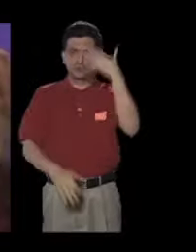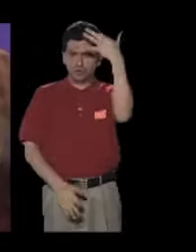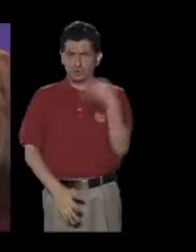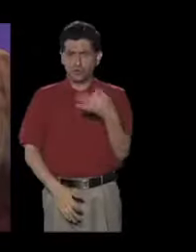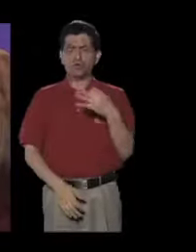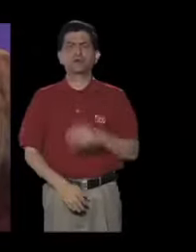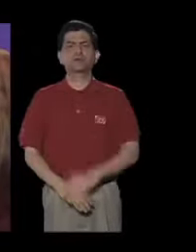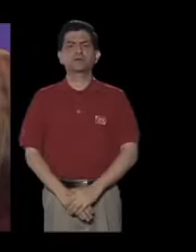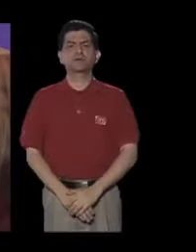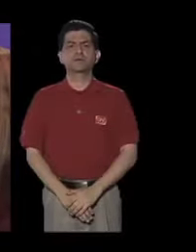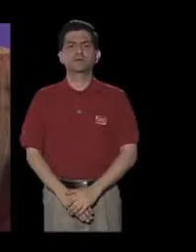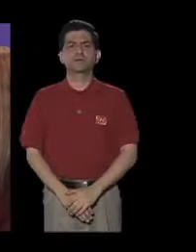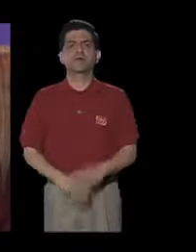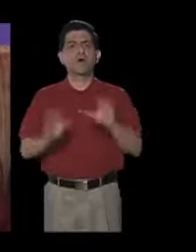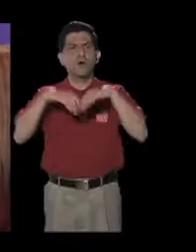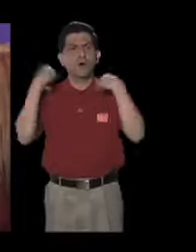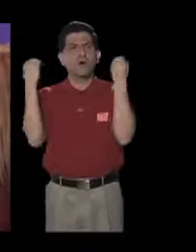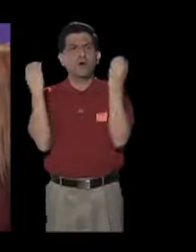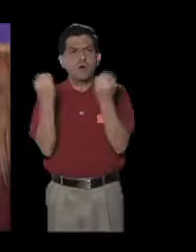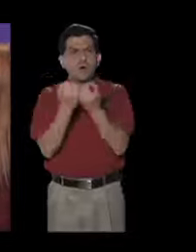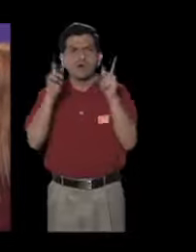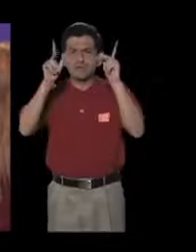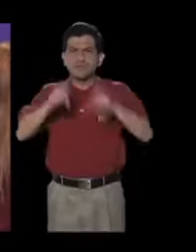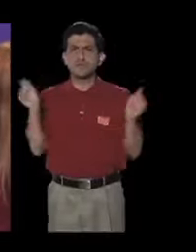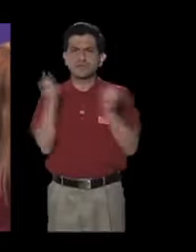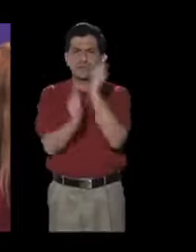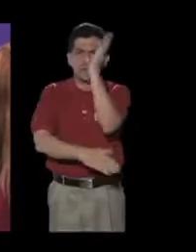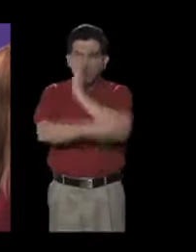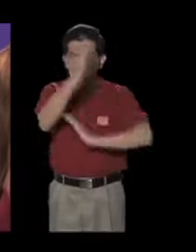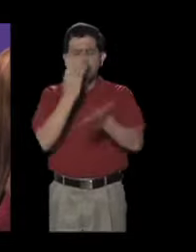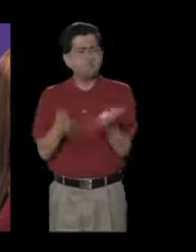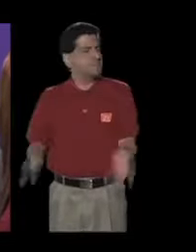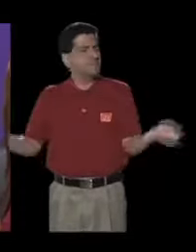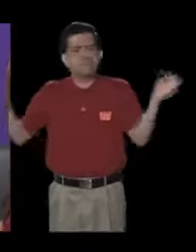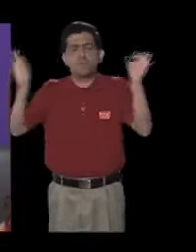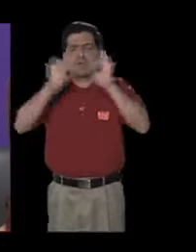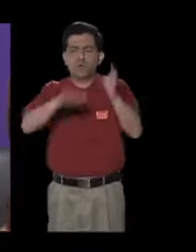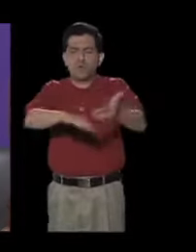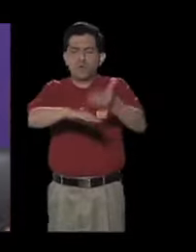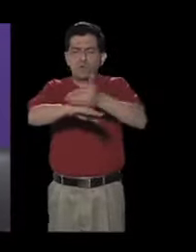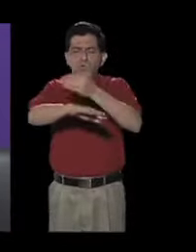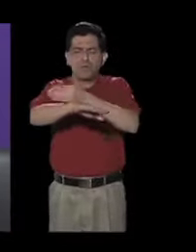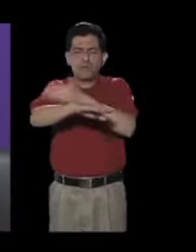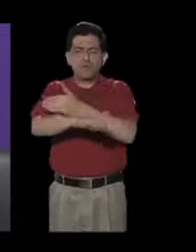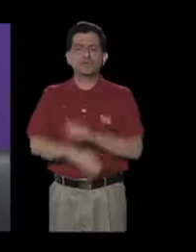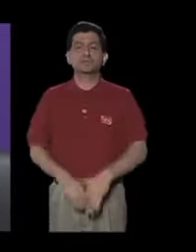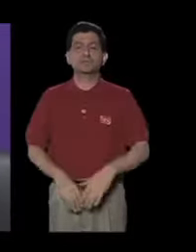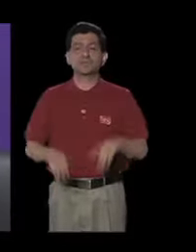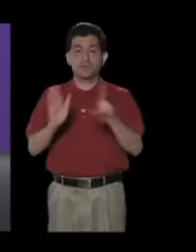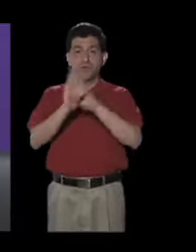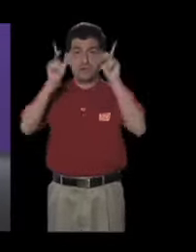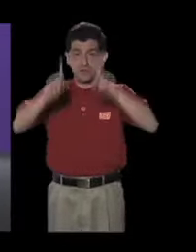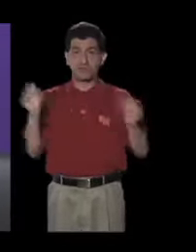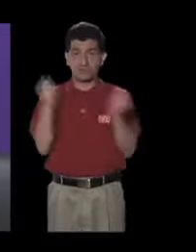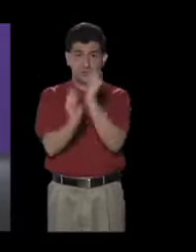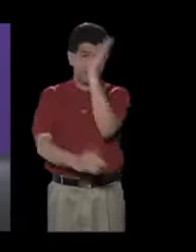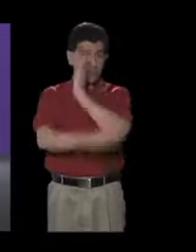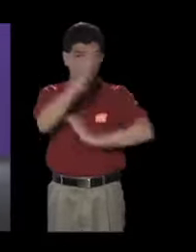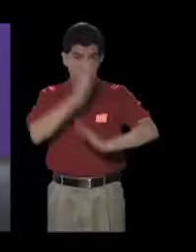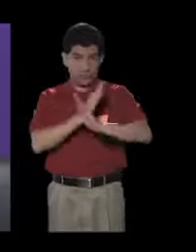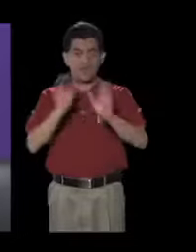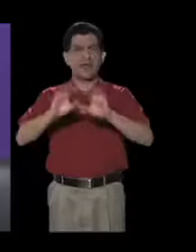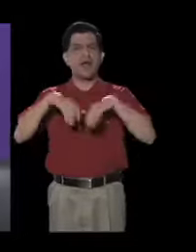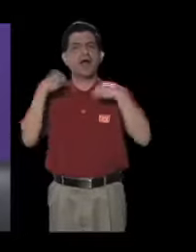también? Bueno, yo creo que la organización de las personas con discapacidad es fundamental para avanzar los derechos de las personas con